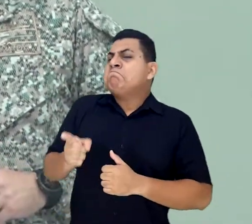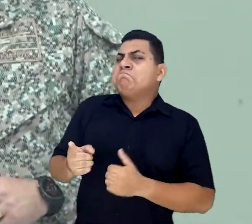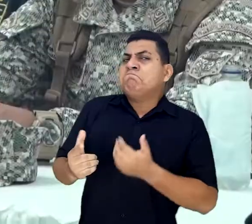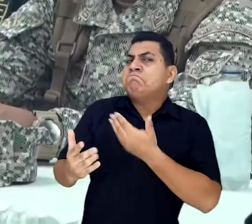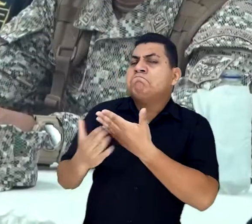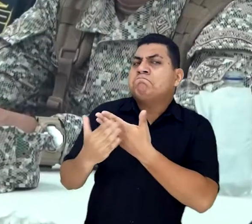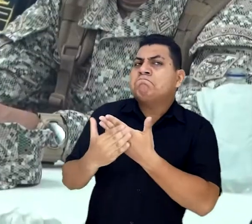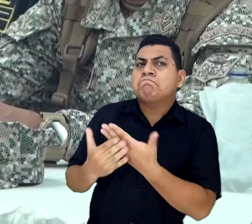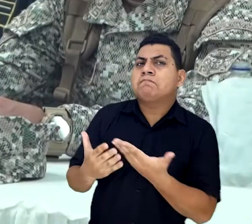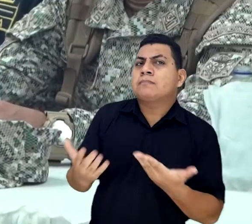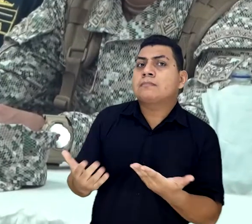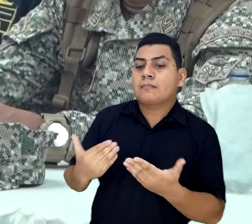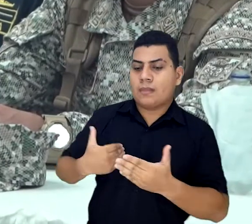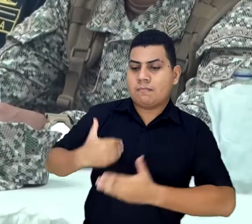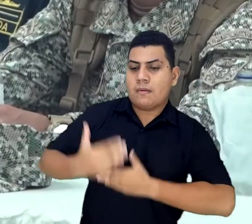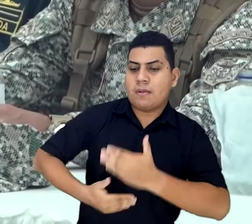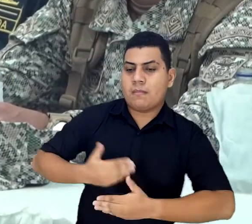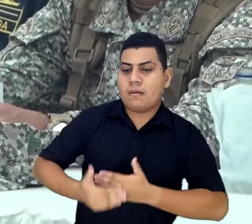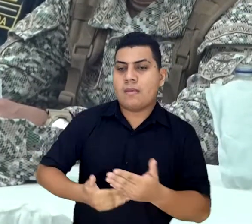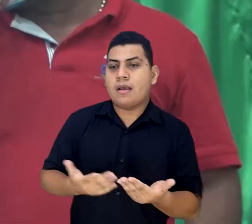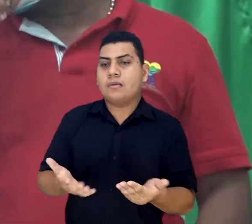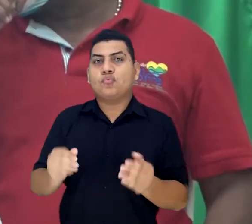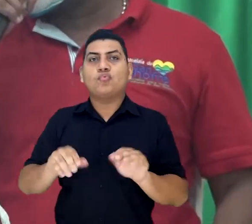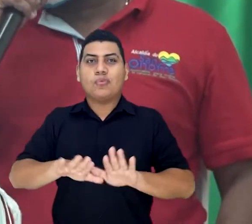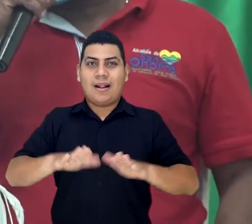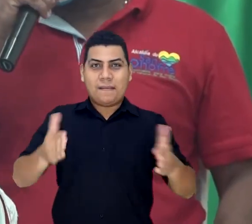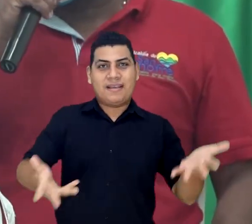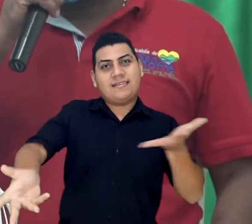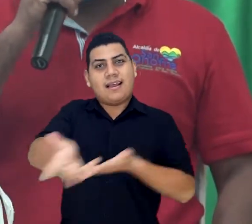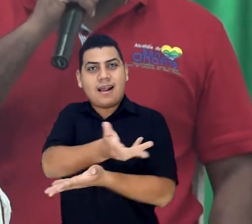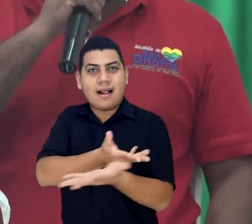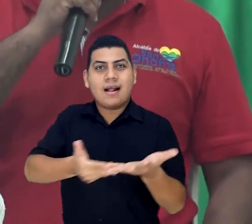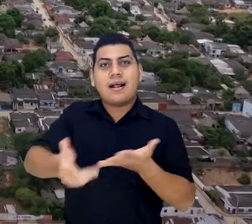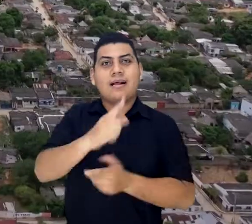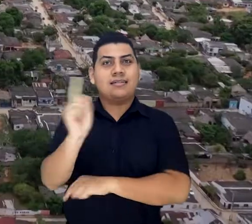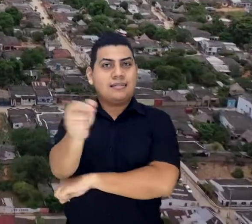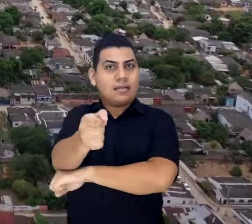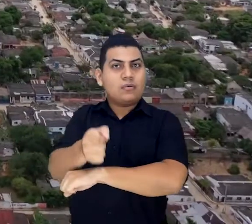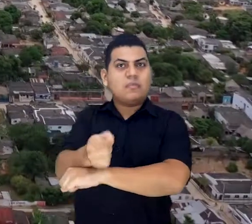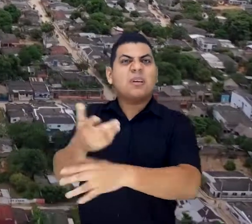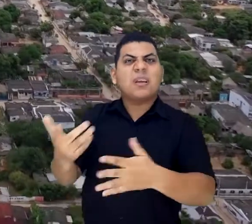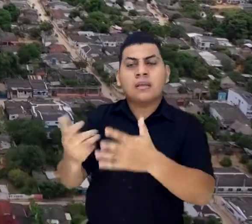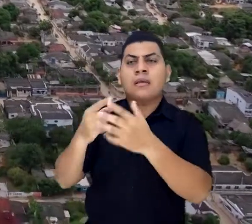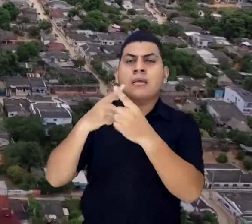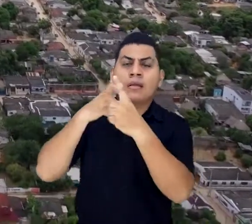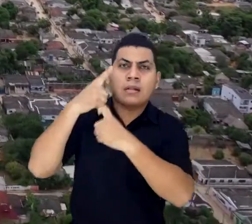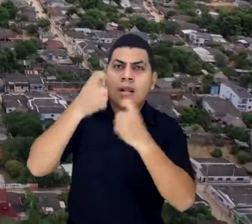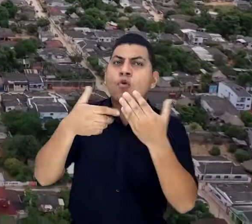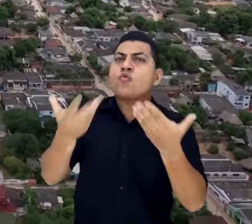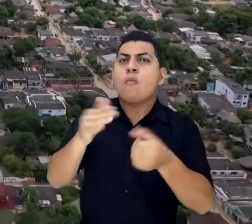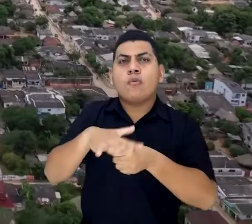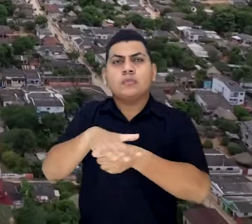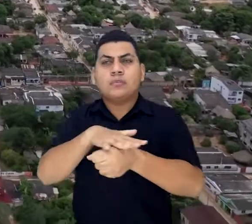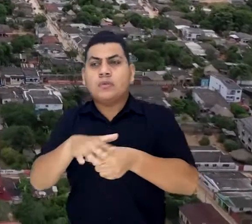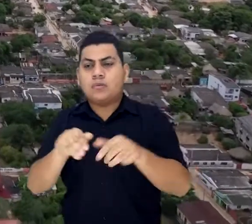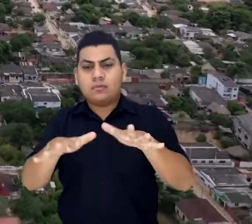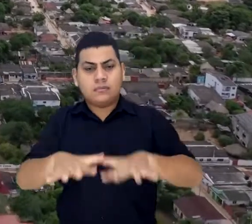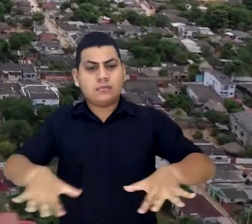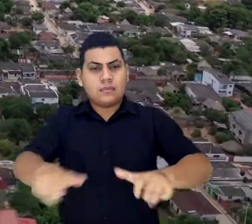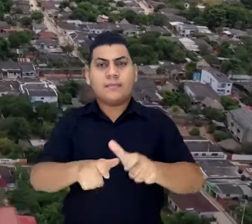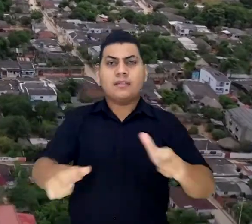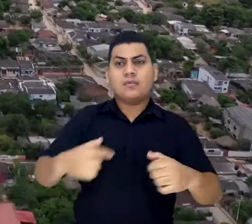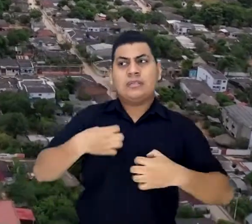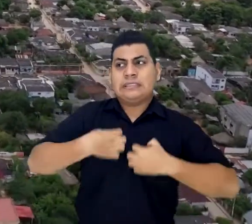del Caribe, en desarrollo del Consejo de Seguridad realizado en ese municipio para analizar las situaciones que vienen alterando el